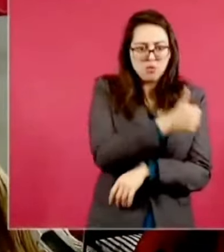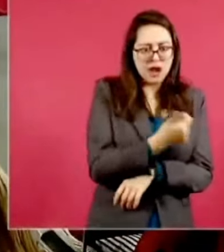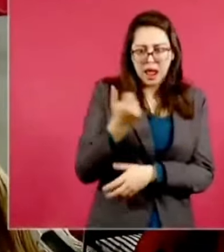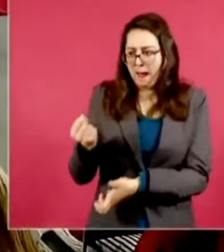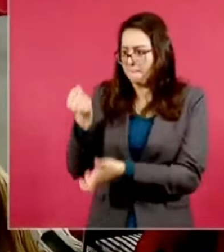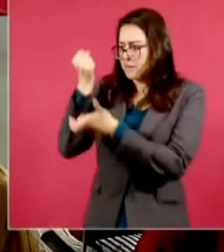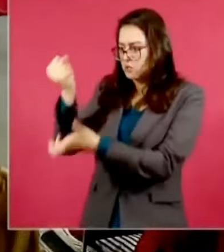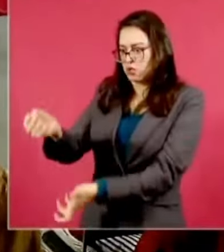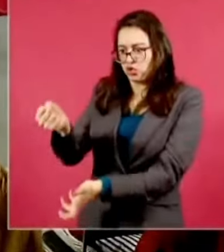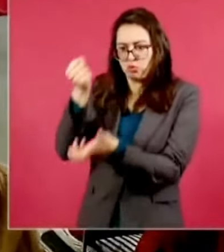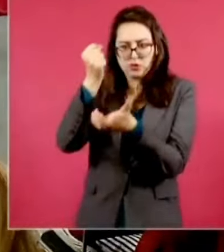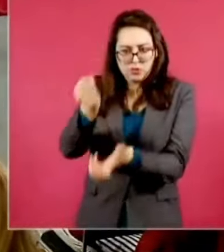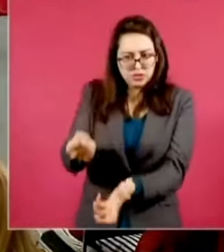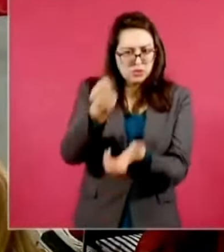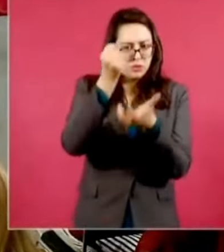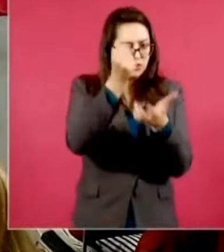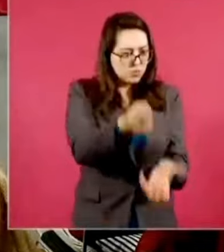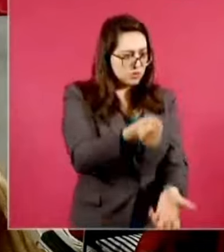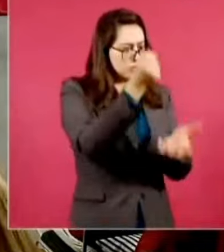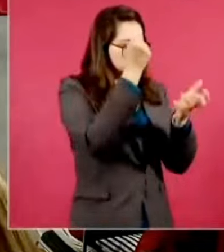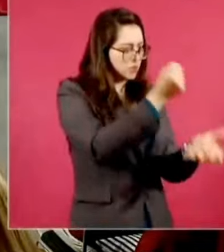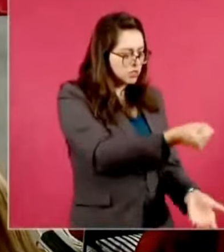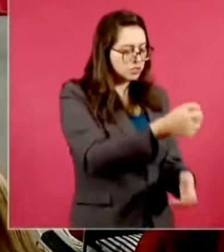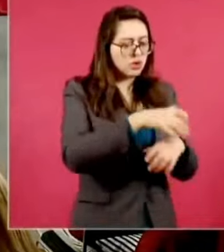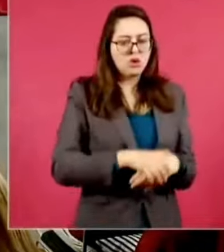para simular que se está combatiendo la corrupción?